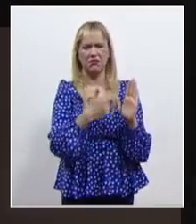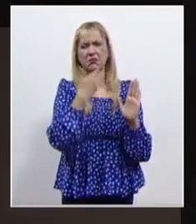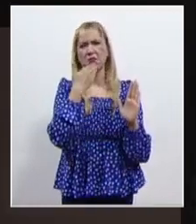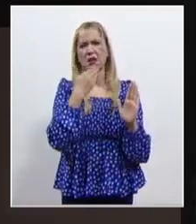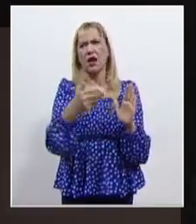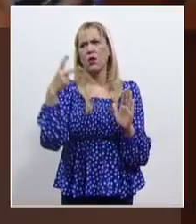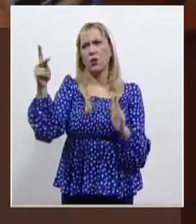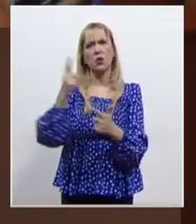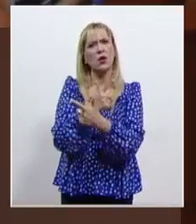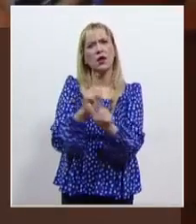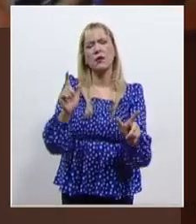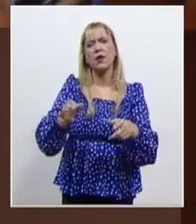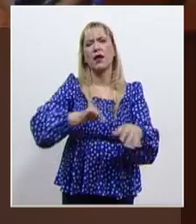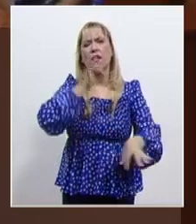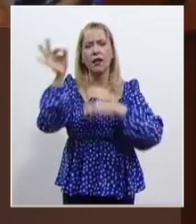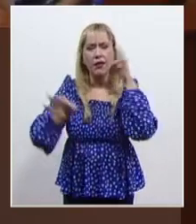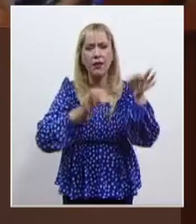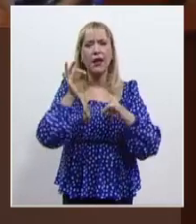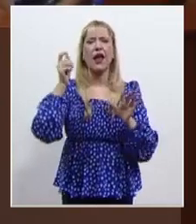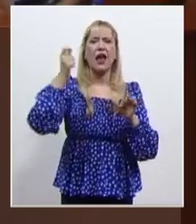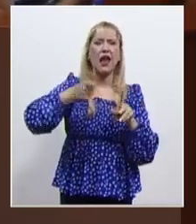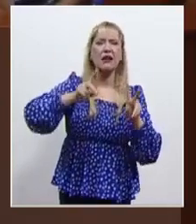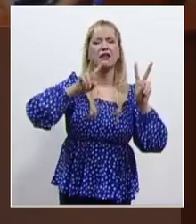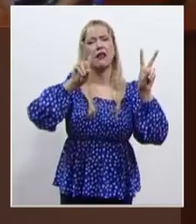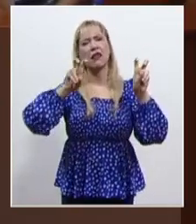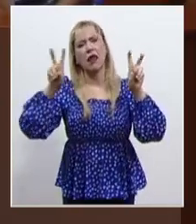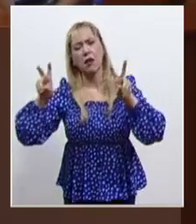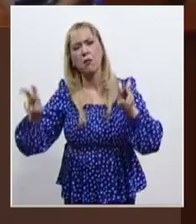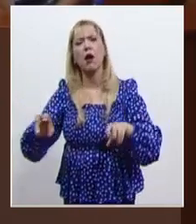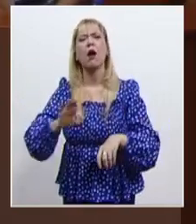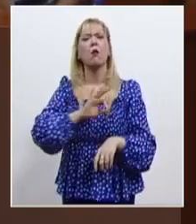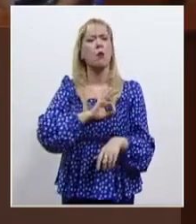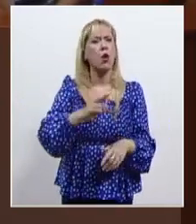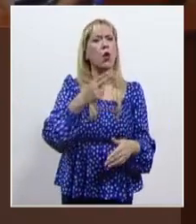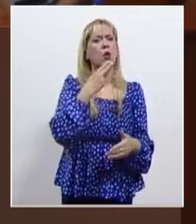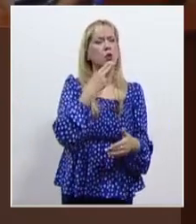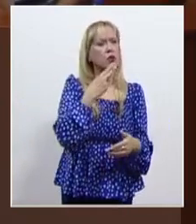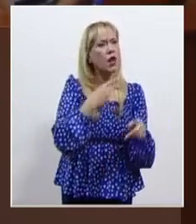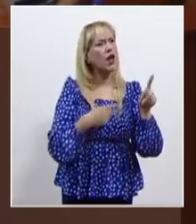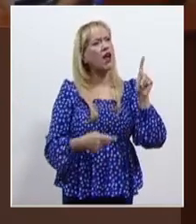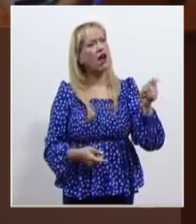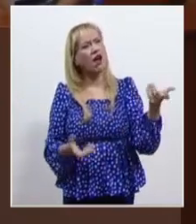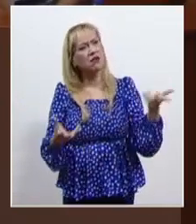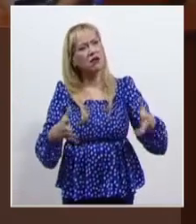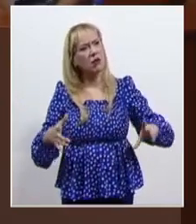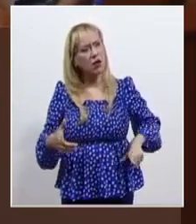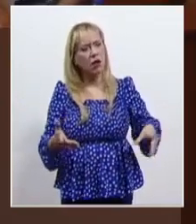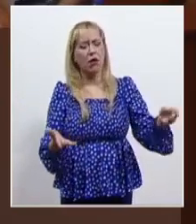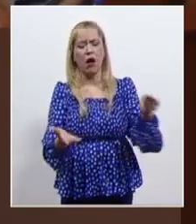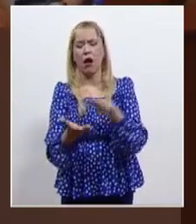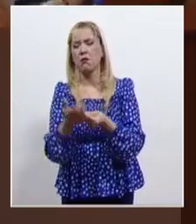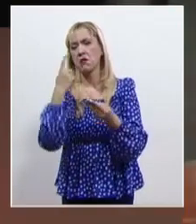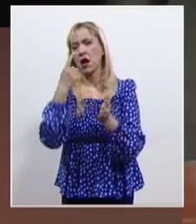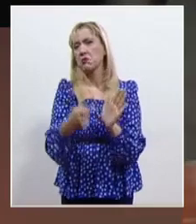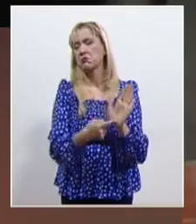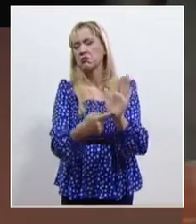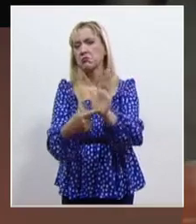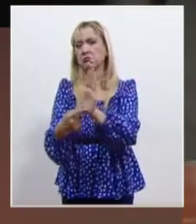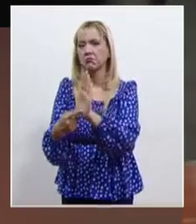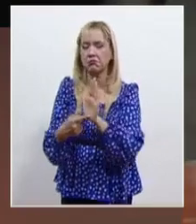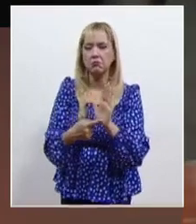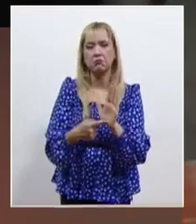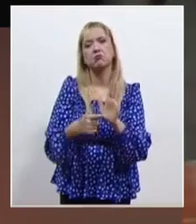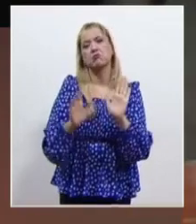partido para transmitir temas de interés general, ya que pueden utilizar la información de las acciones del gobierno para realizar propaganda política